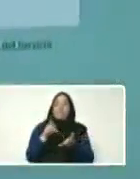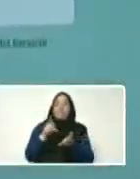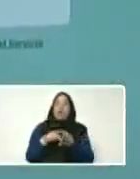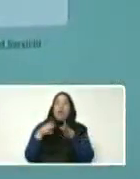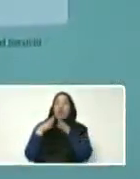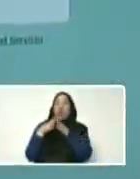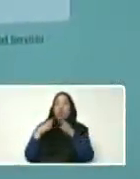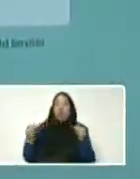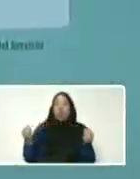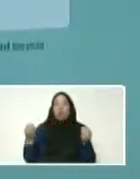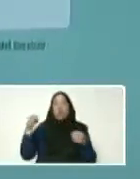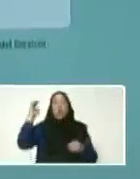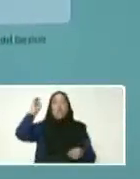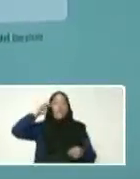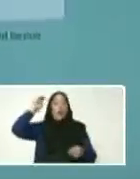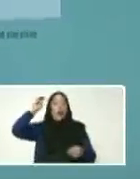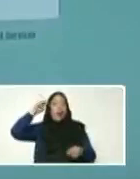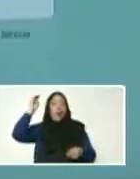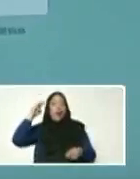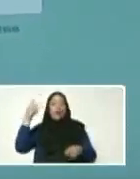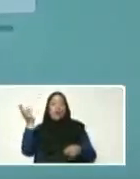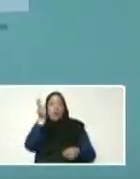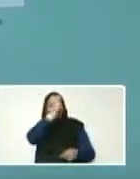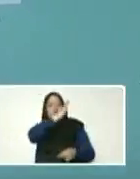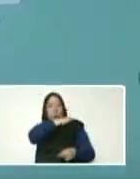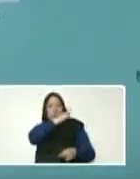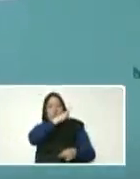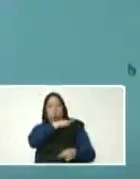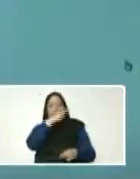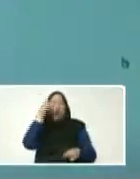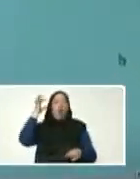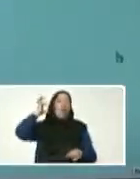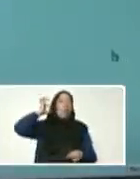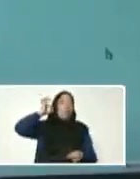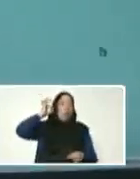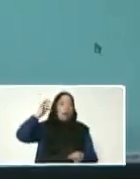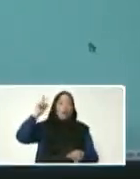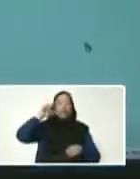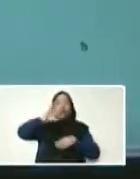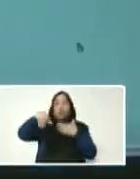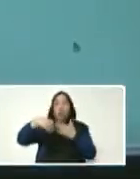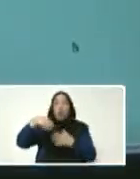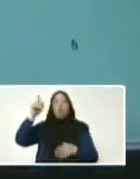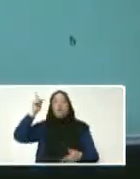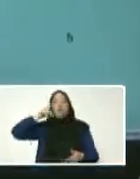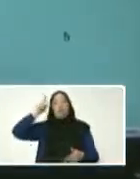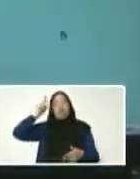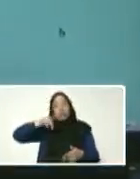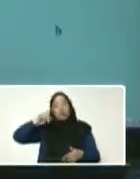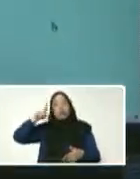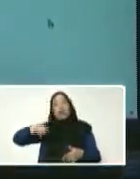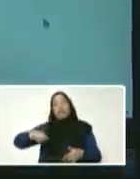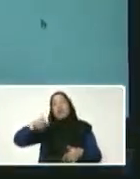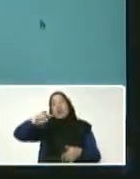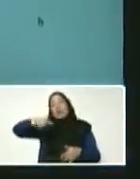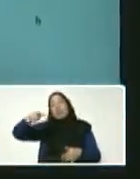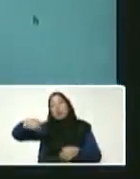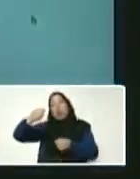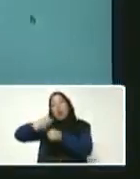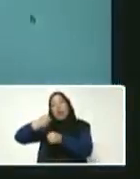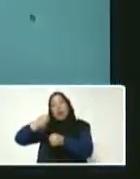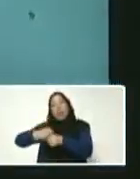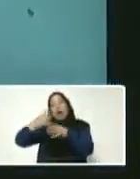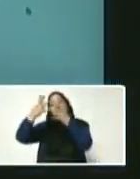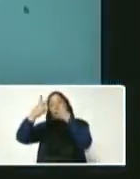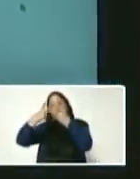todos, desde los maestros, desde la directora, los maestros, todos los docentes, más los trabajadores administrativos, hasta las cocineras